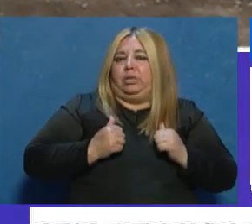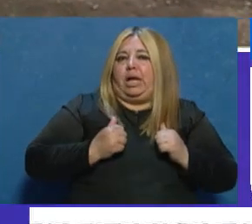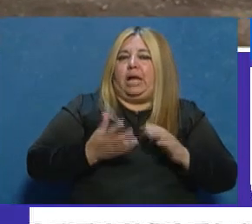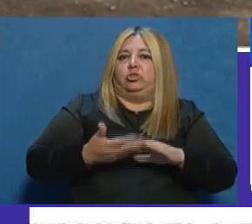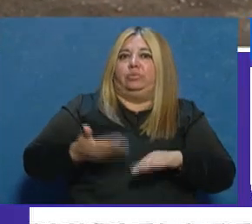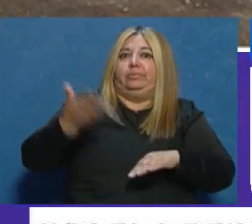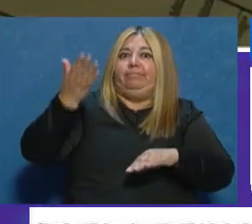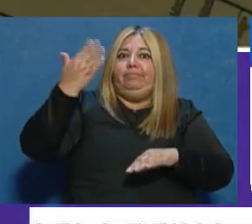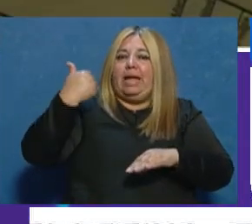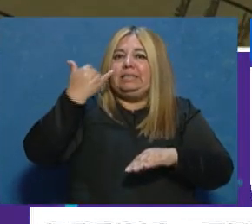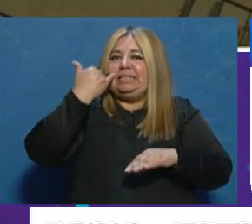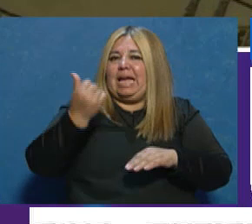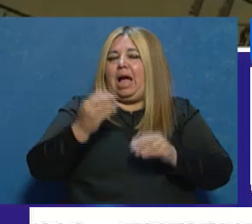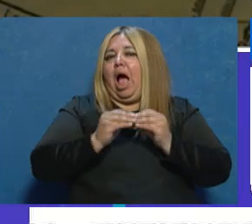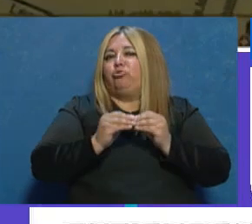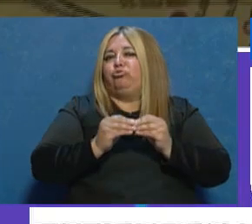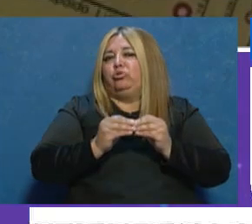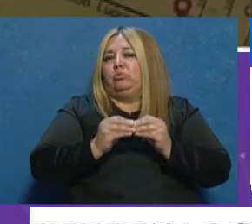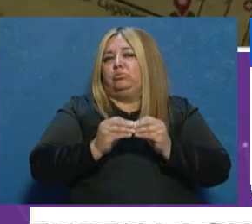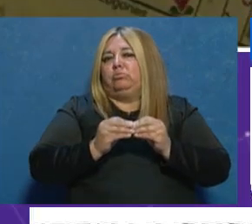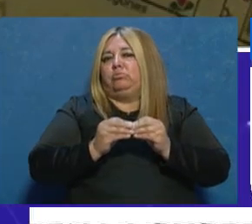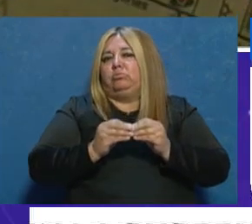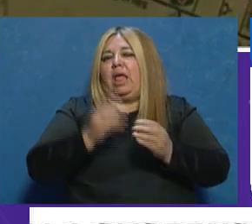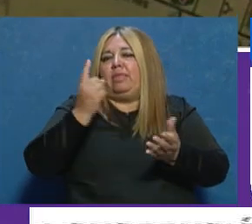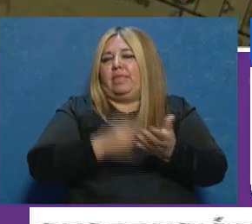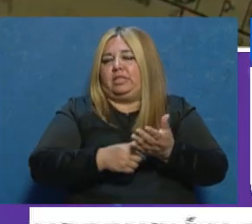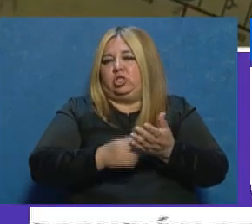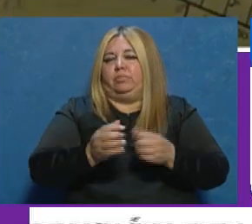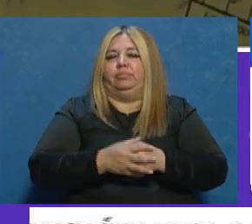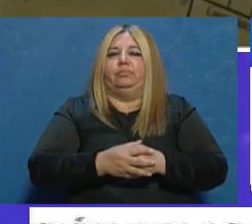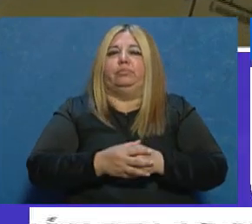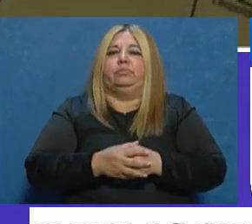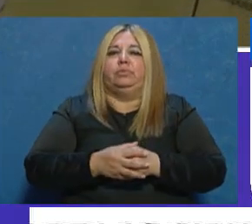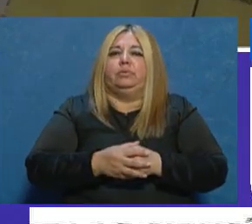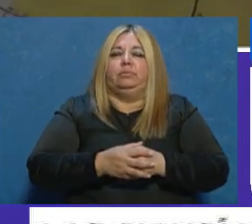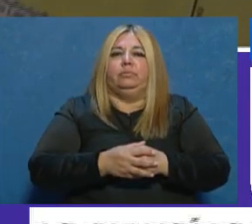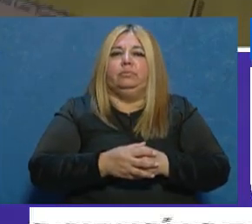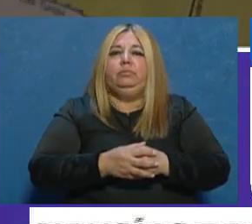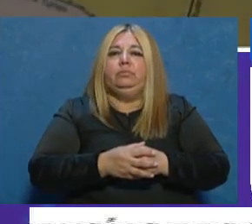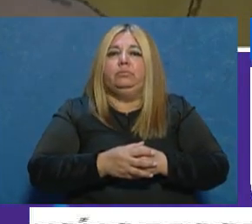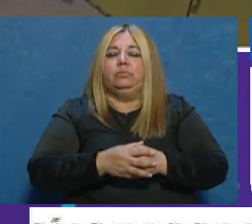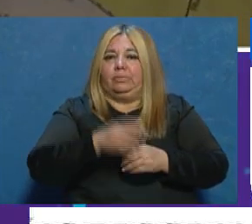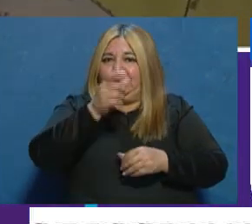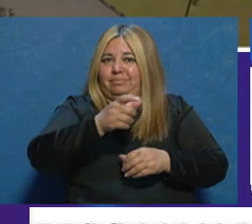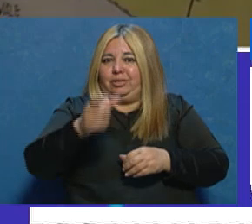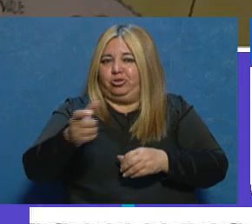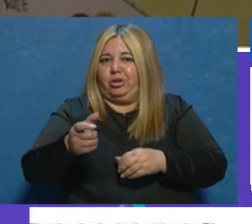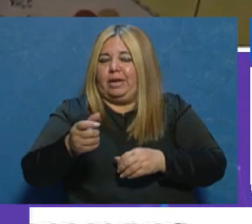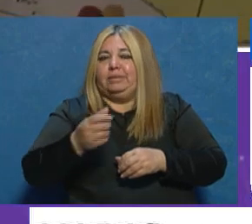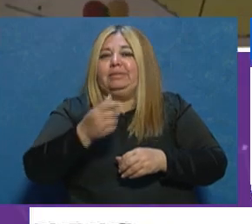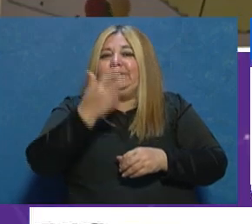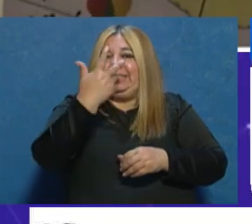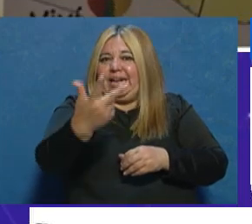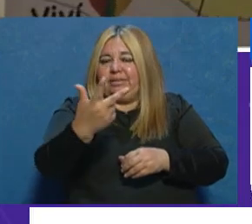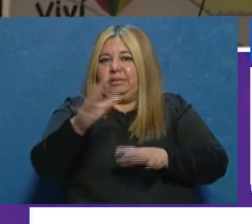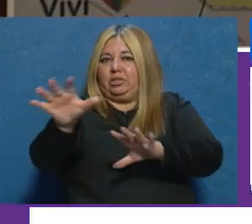se resolvió. De esa audiencia se resultó que fueron liberados los tres